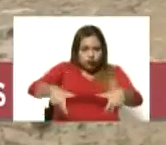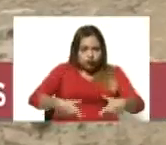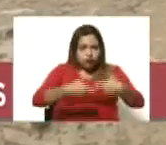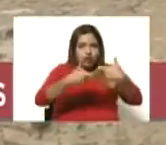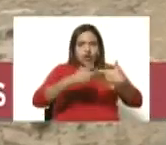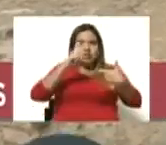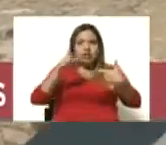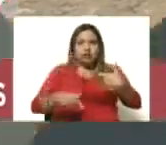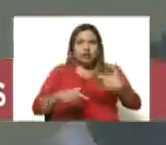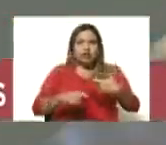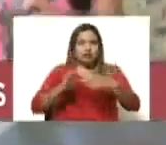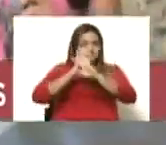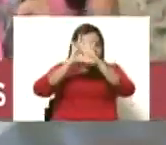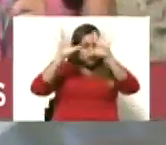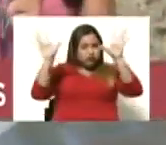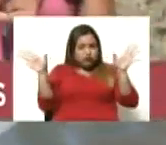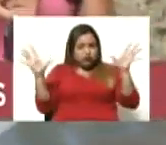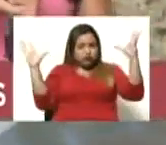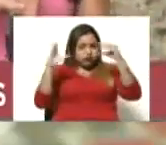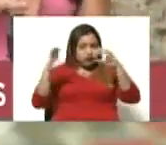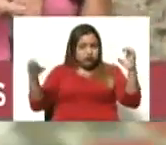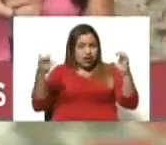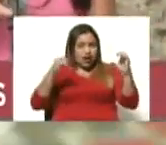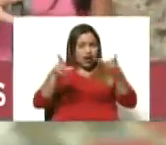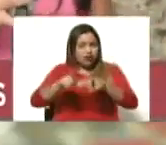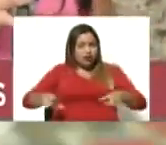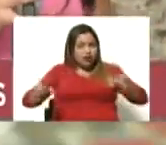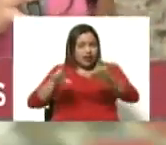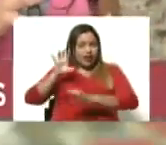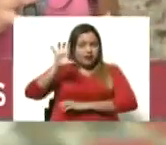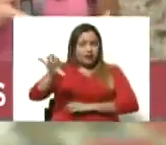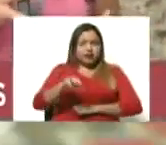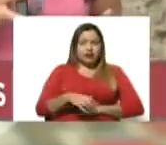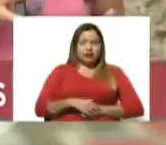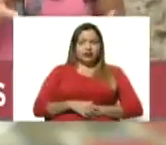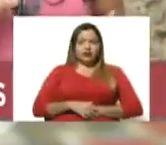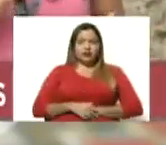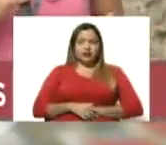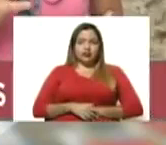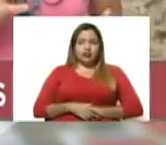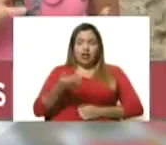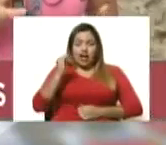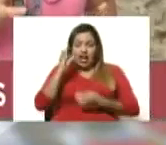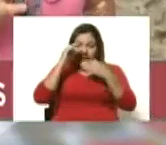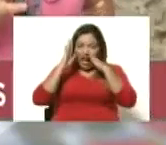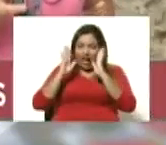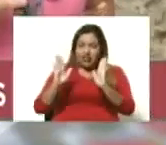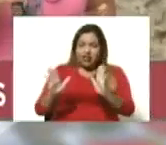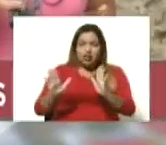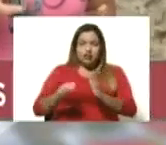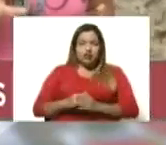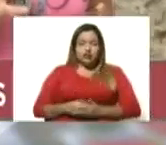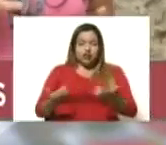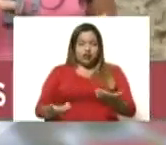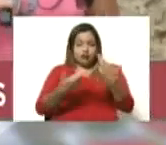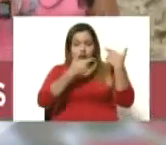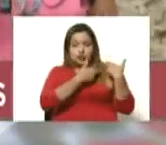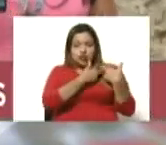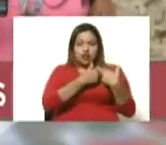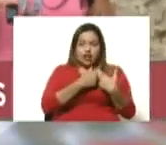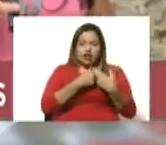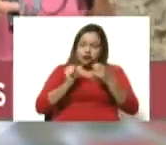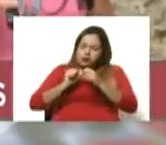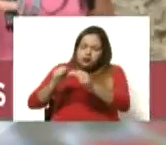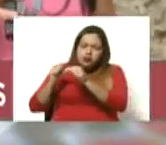incluso el mal tiempo que persiste en esta zona de nuestro país y que ha llamado la atención de las autoridades, quienes